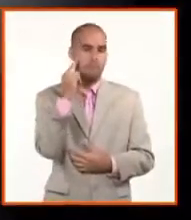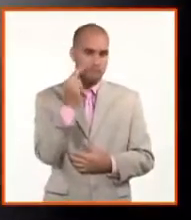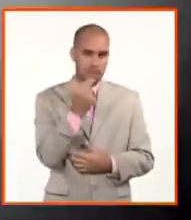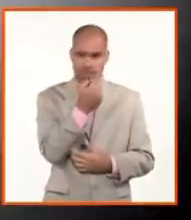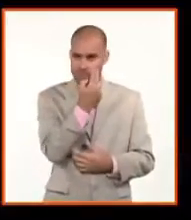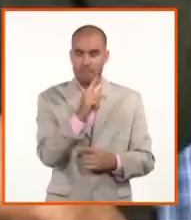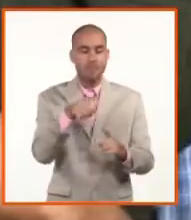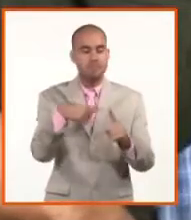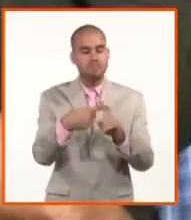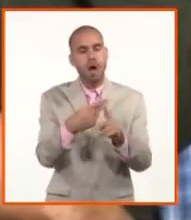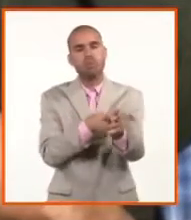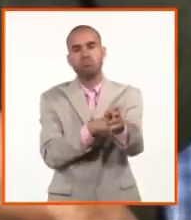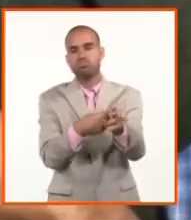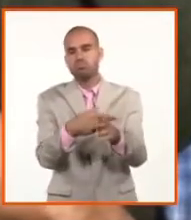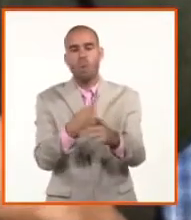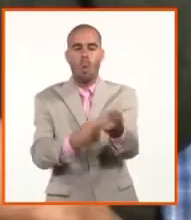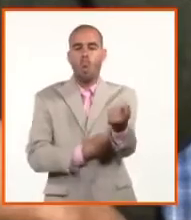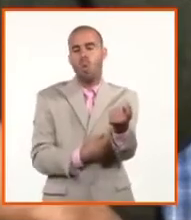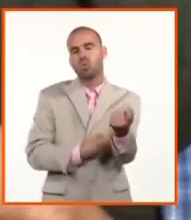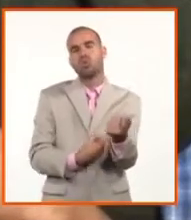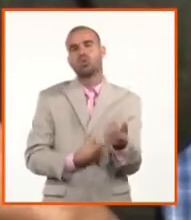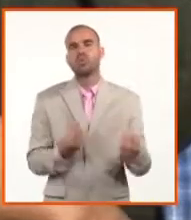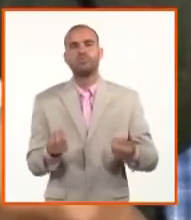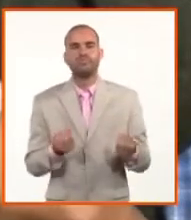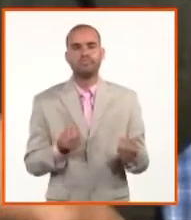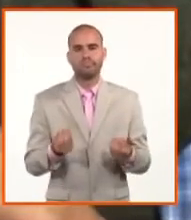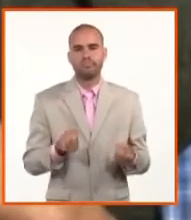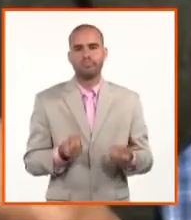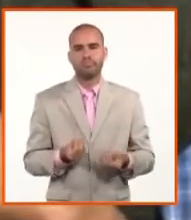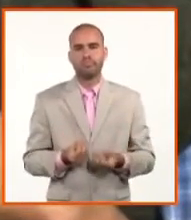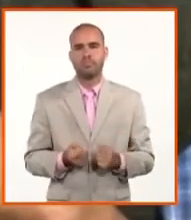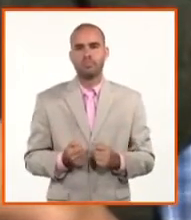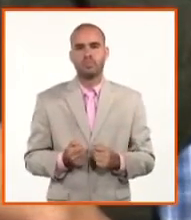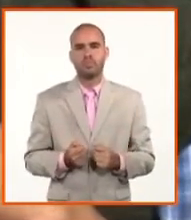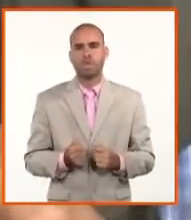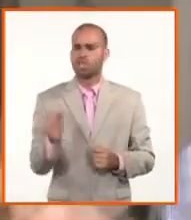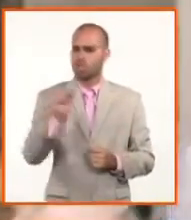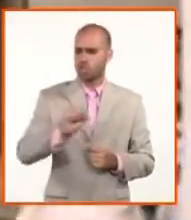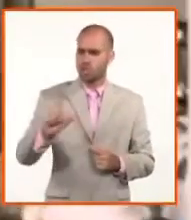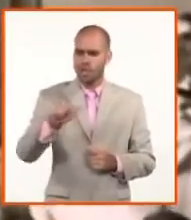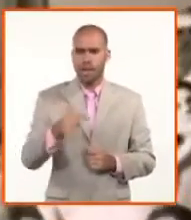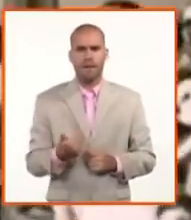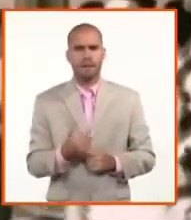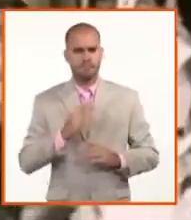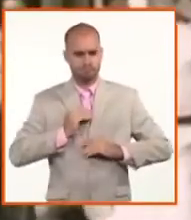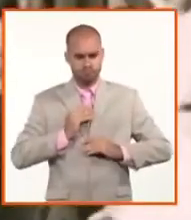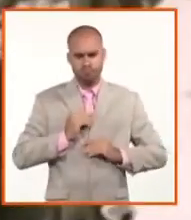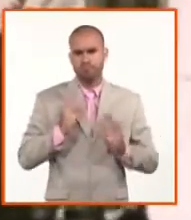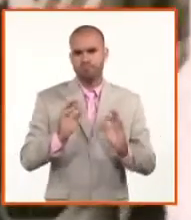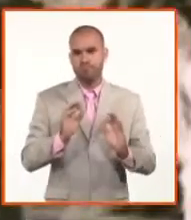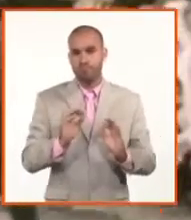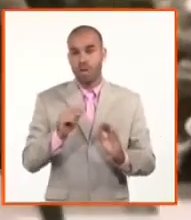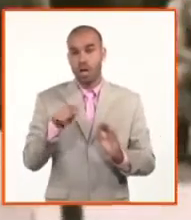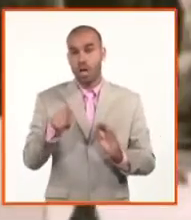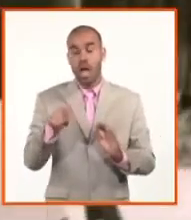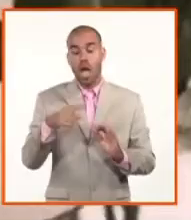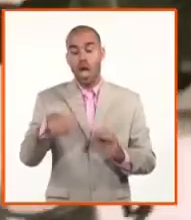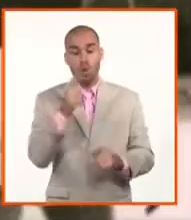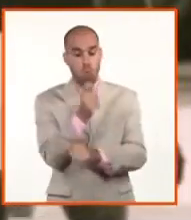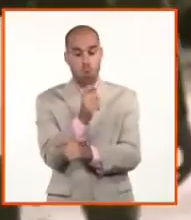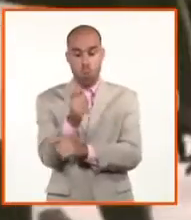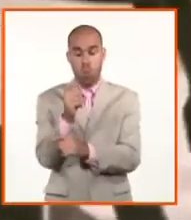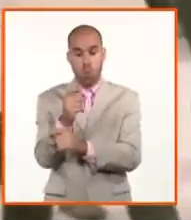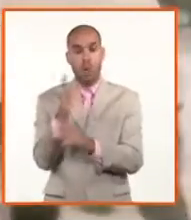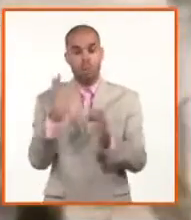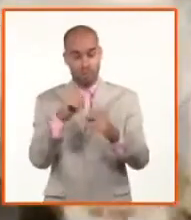la tradición cívica, pedagógica, que sembró en esa generación y en ellos particularmente la